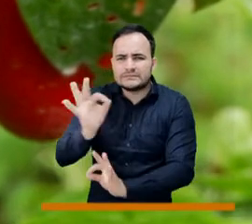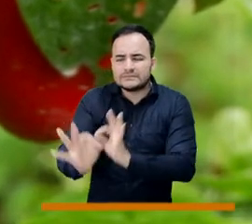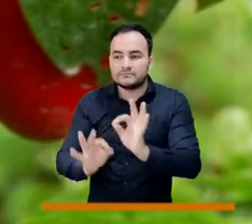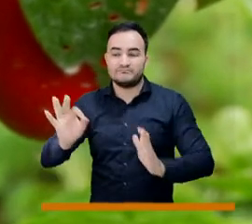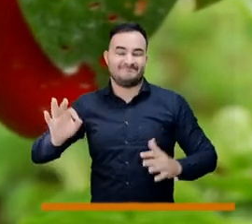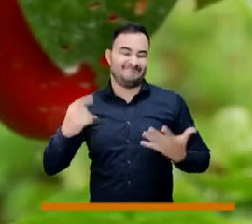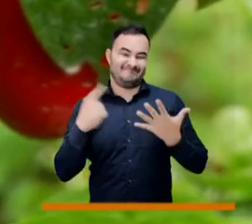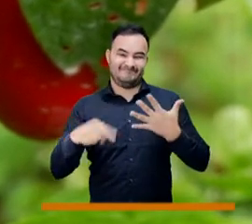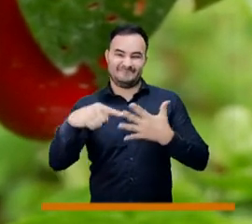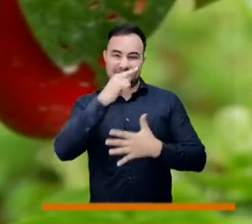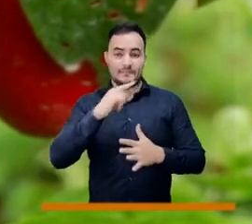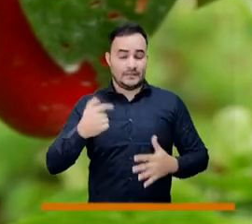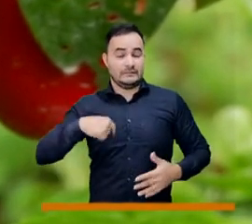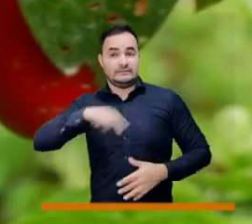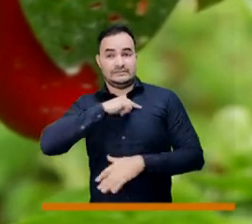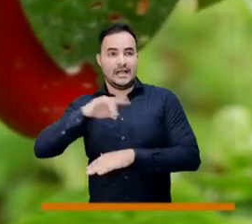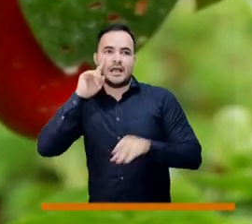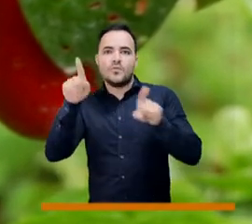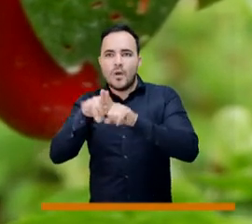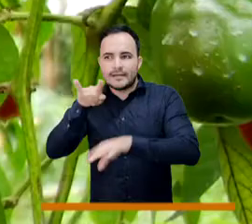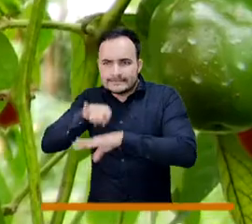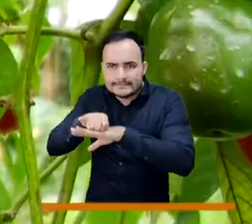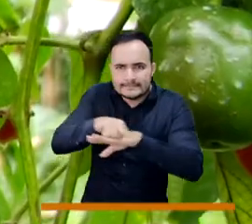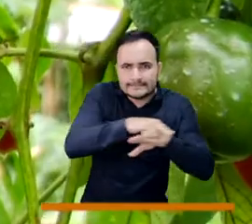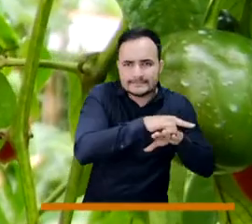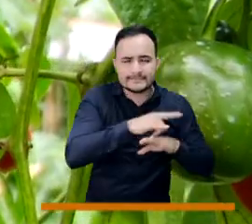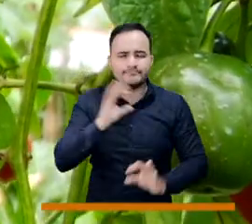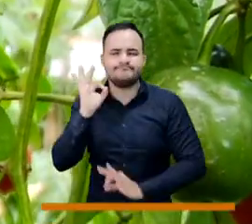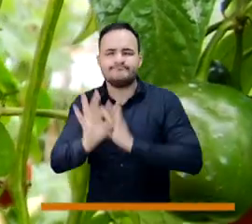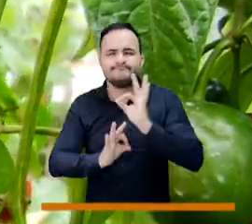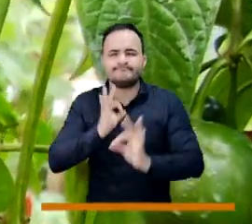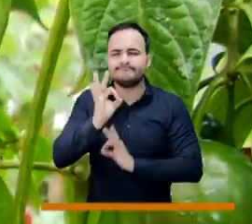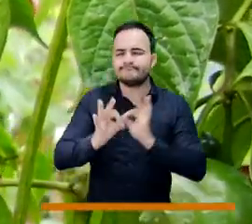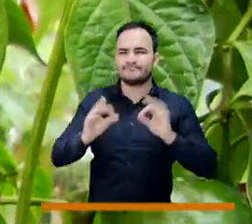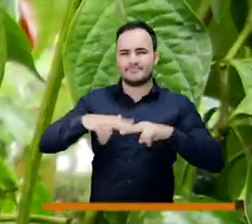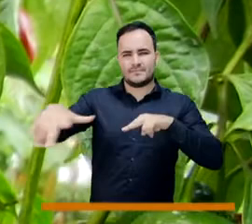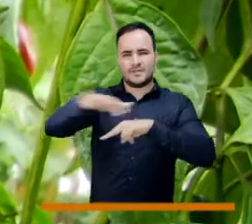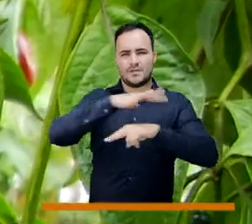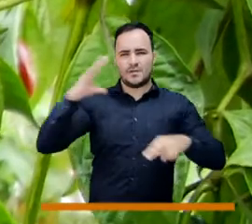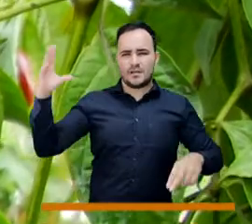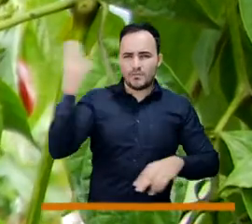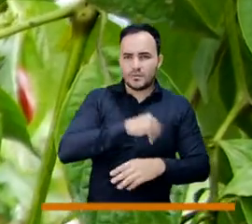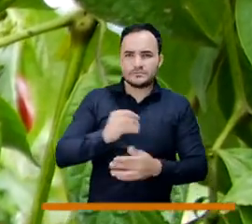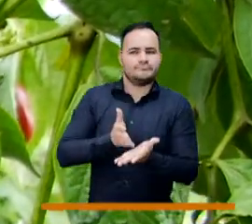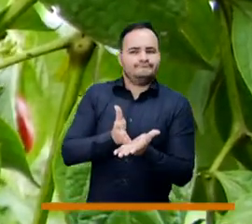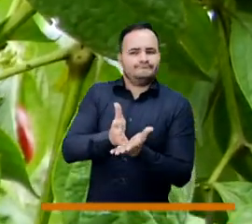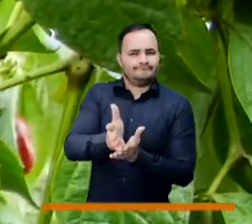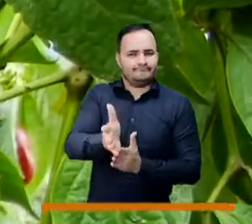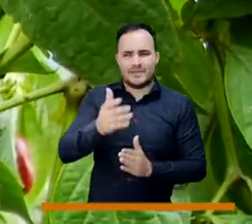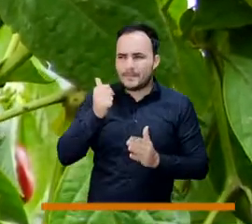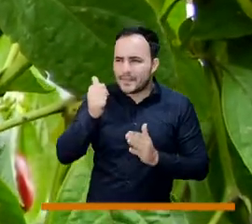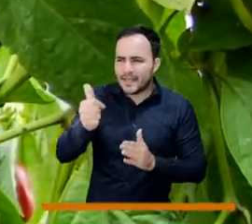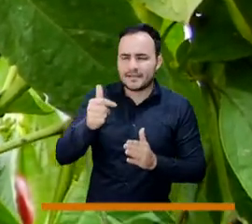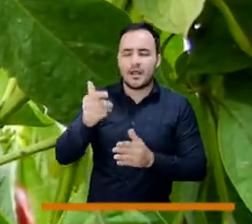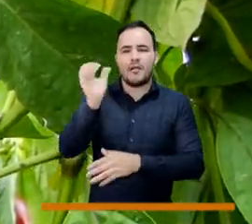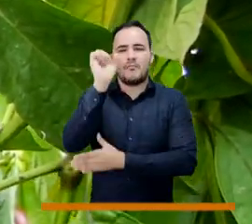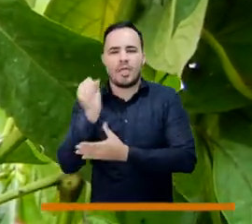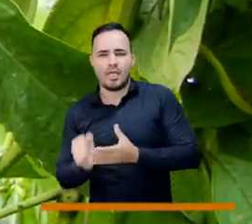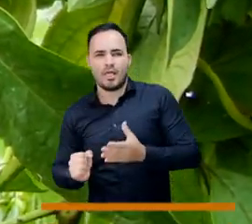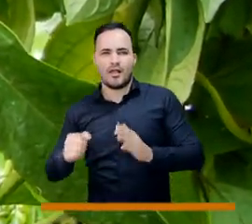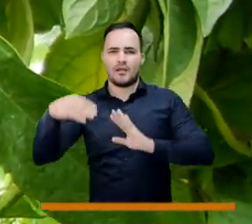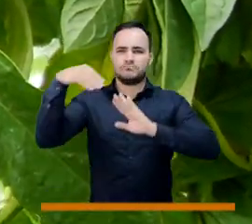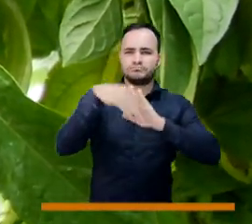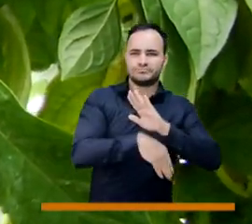estamos velando porque esta naturaleza tan bonita siga conservando ese verde, esa connotación